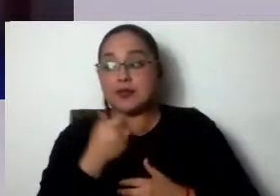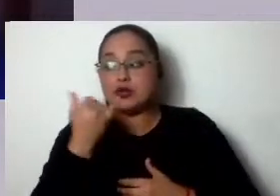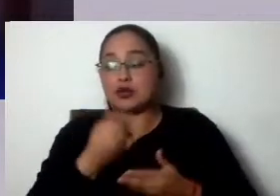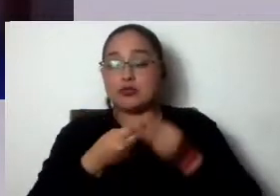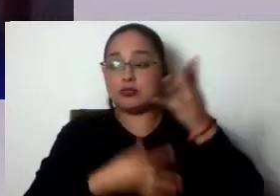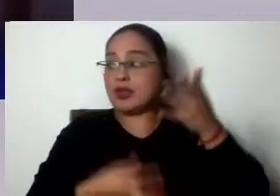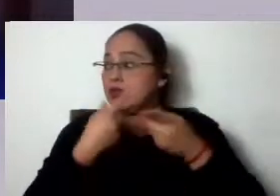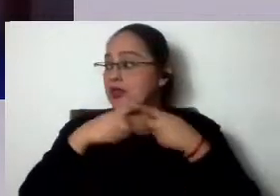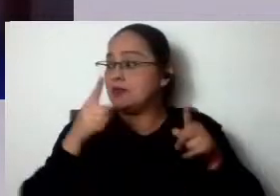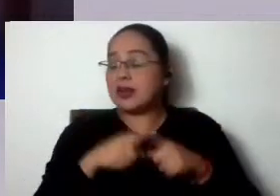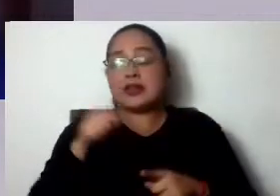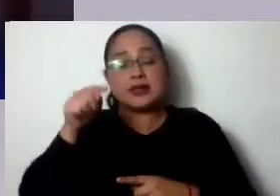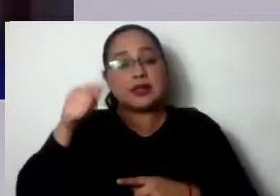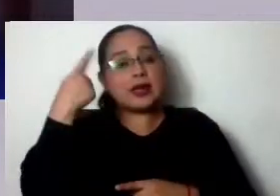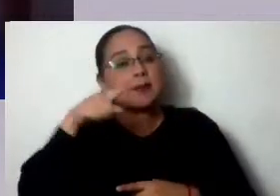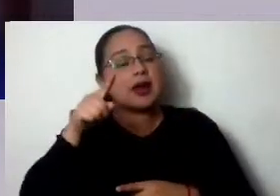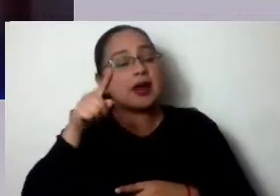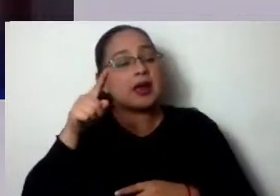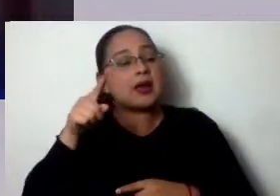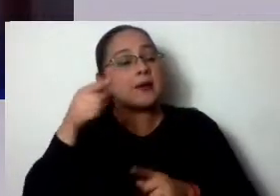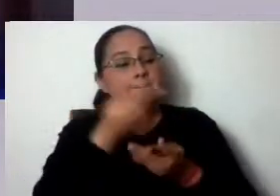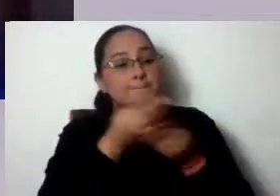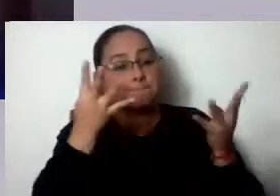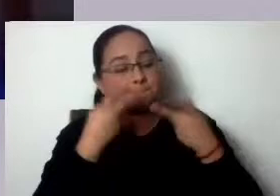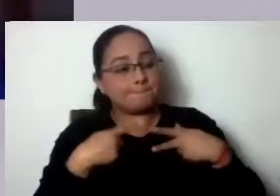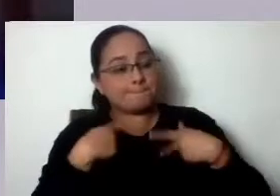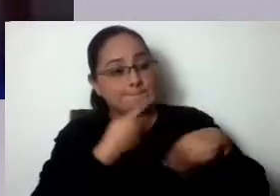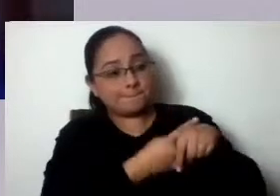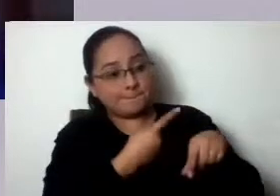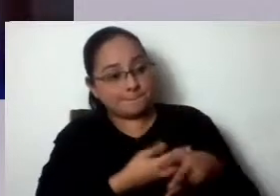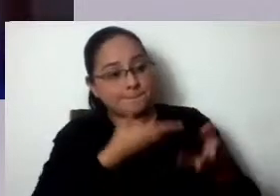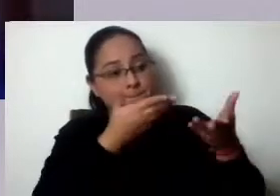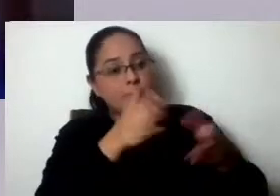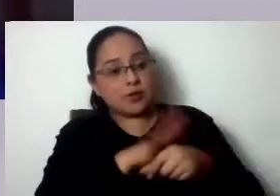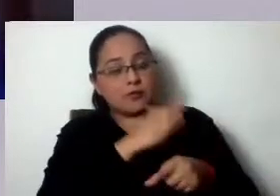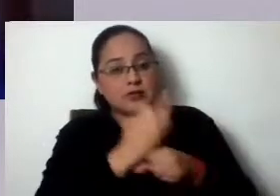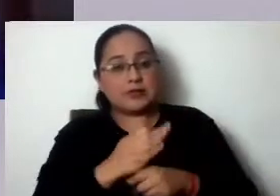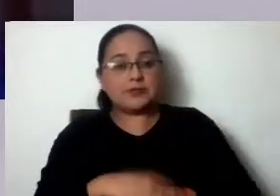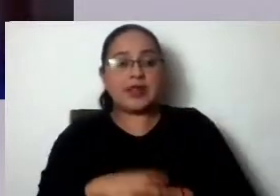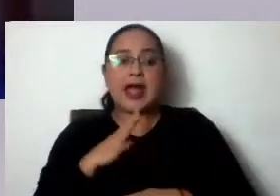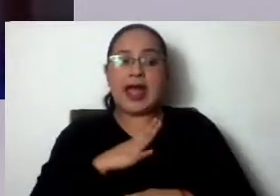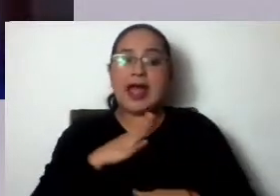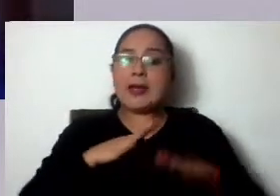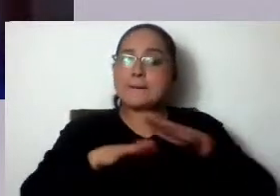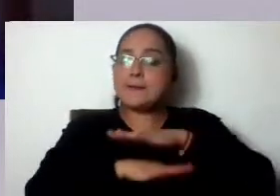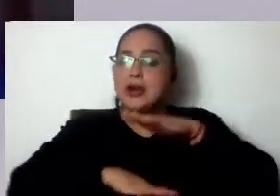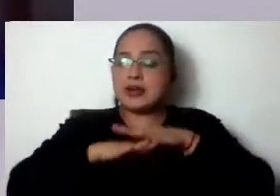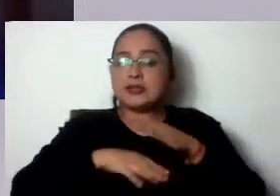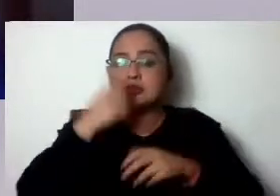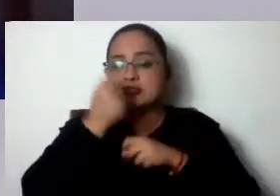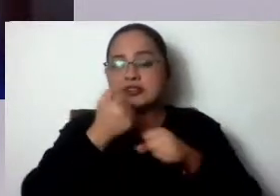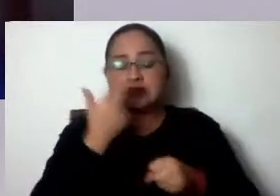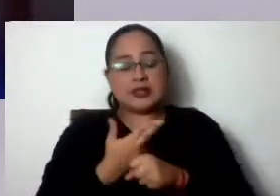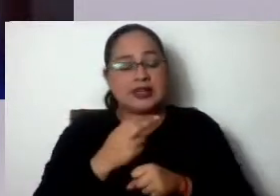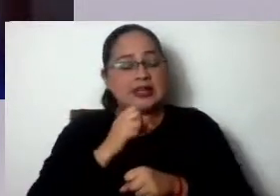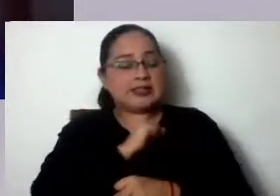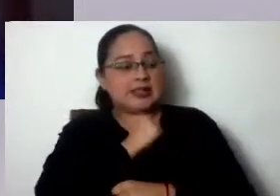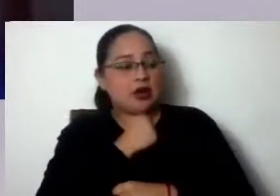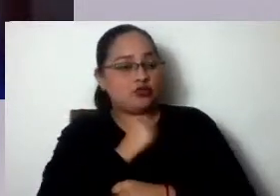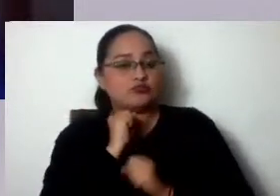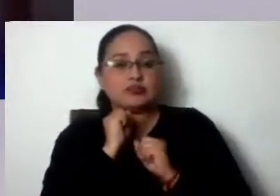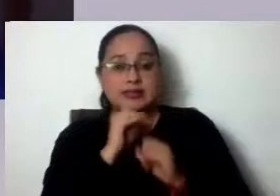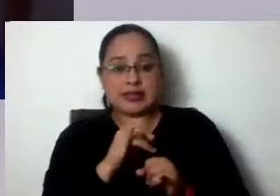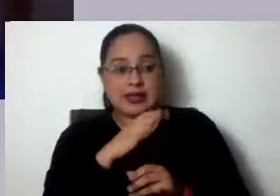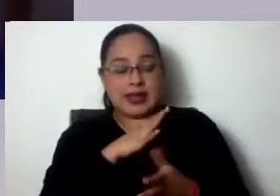que sean esenciales para esta para lo cual habrá un cuadro básico proporcionado por el sector salud sin que la